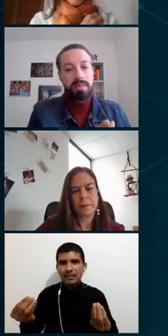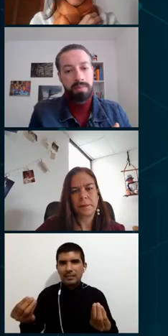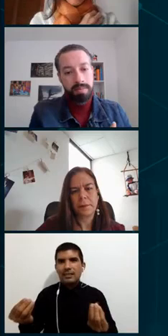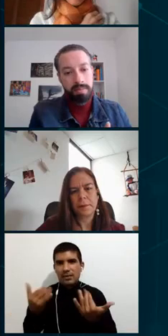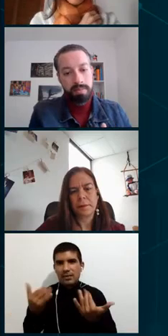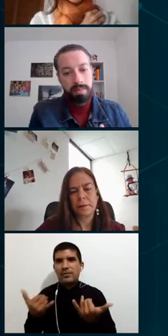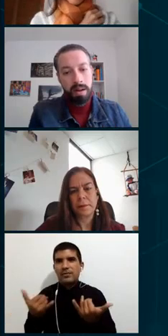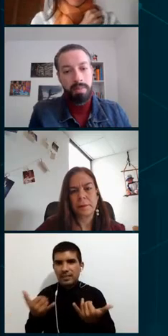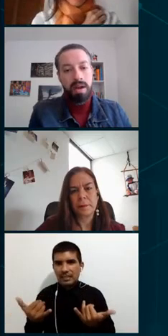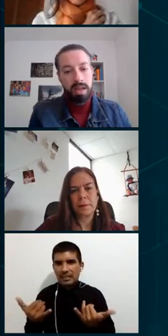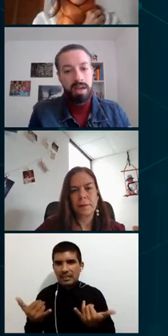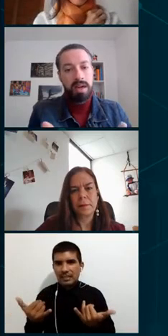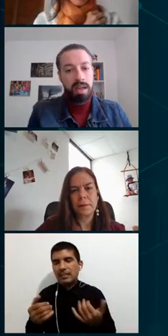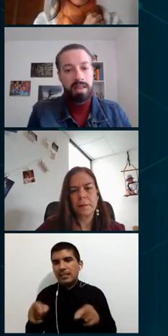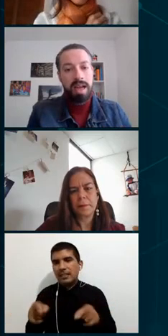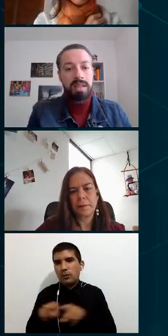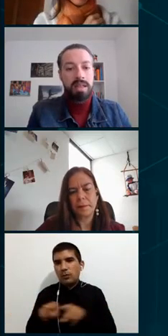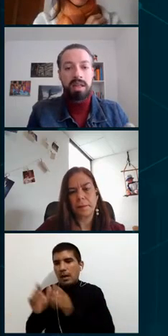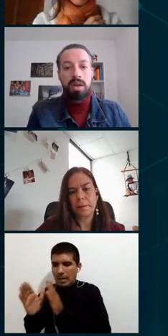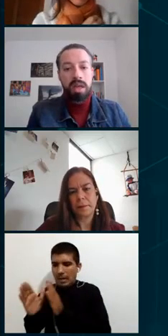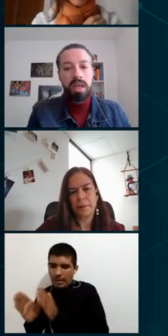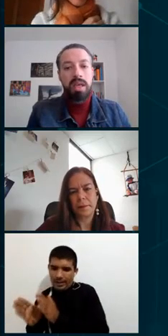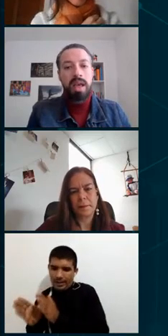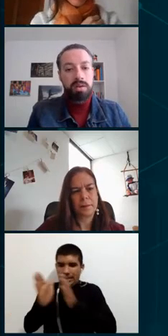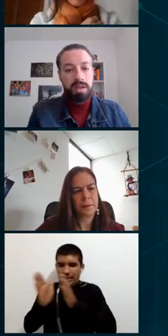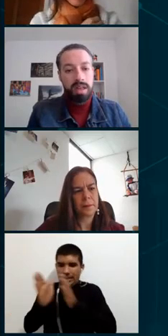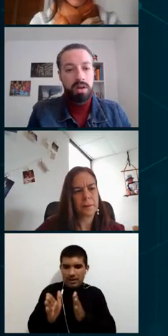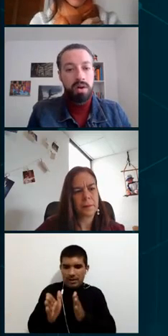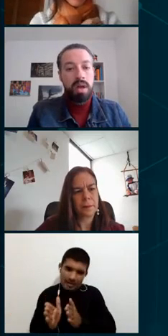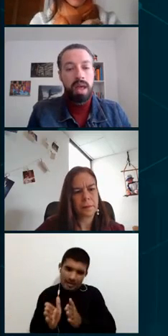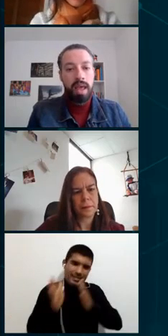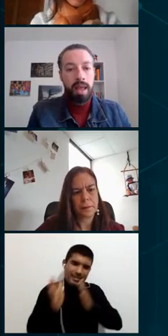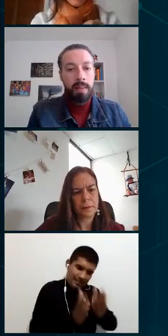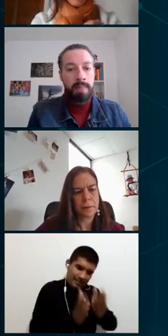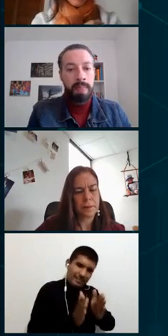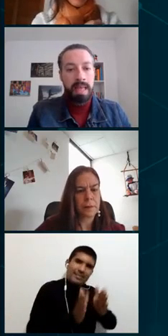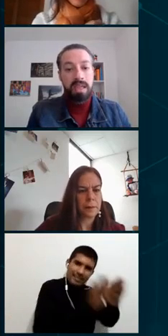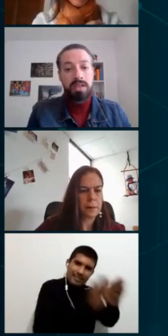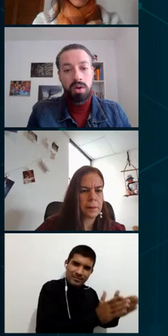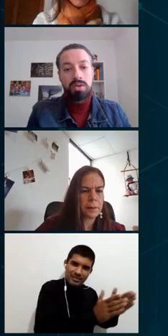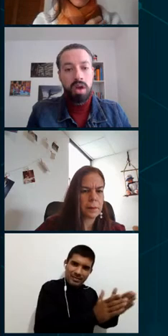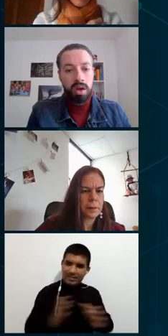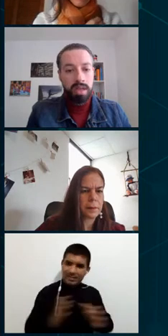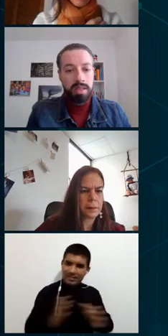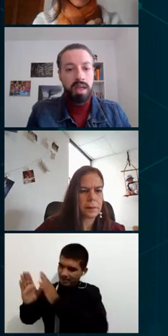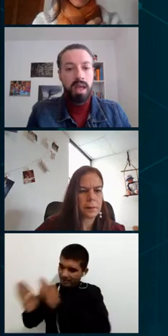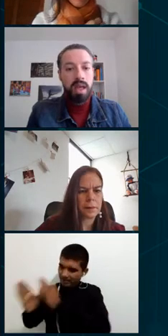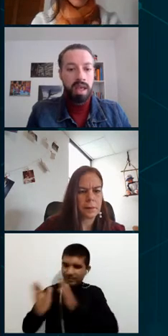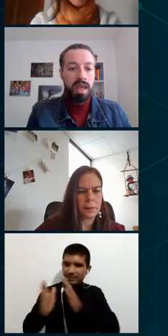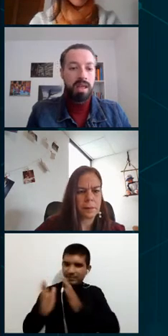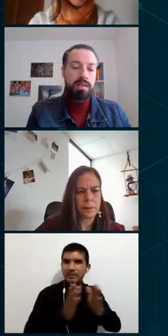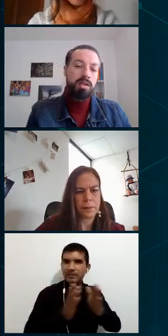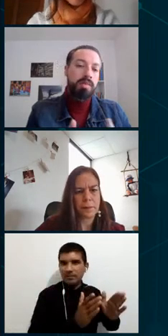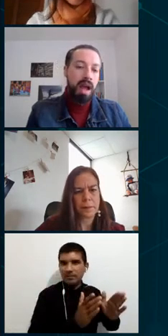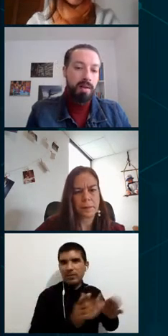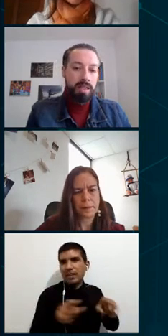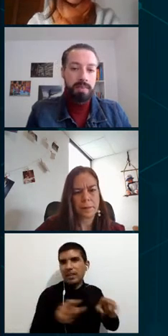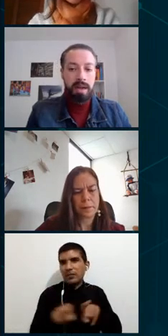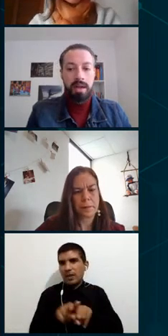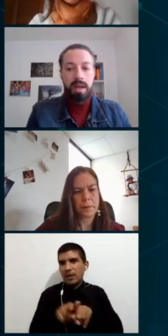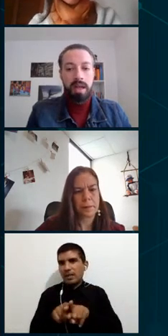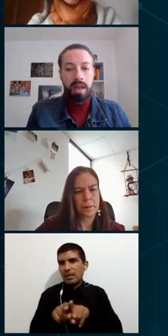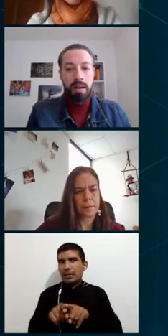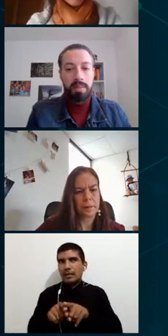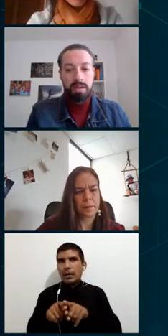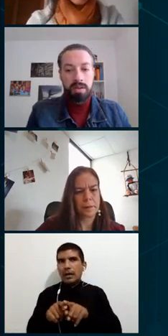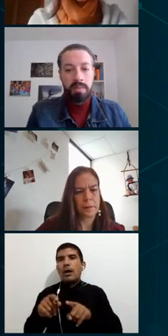debe hacer para poder ir decantando y encontrando esas soluciones que son viables